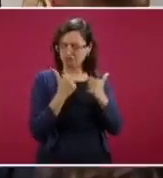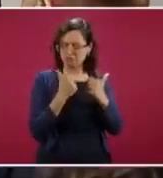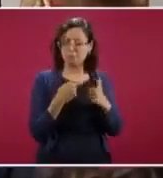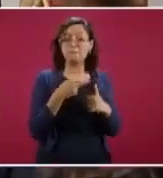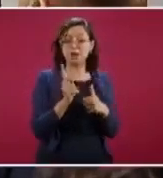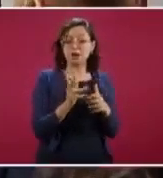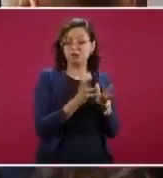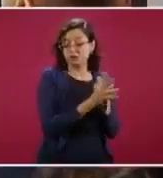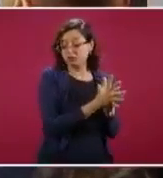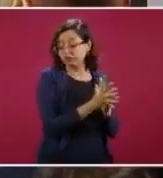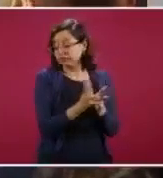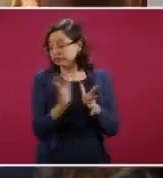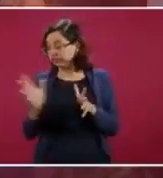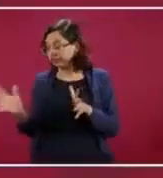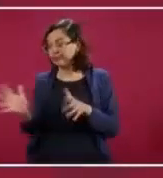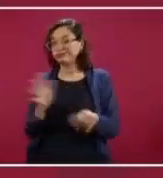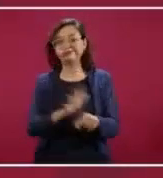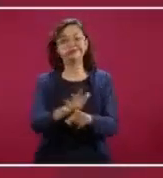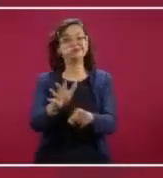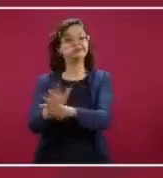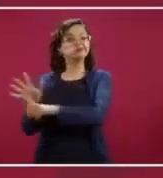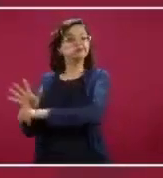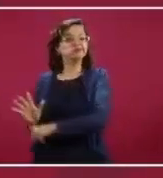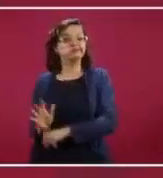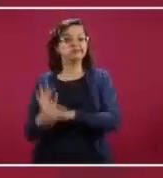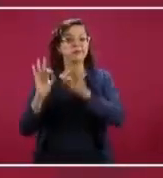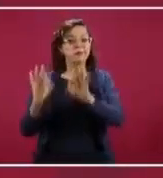Y va a ir